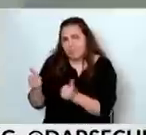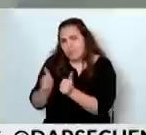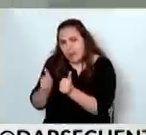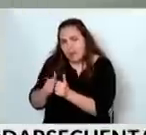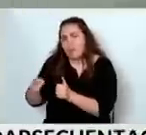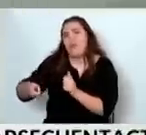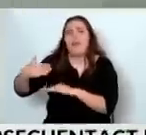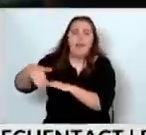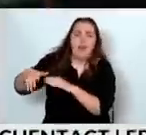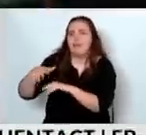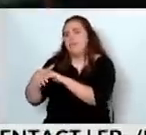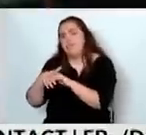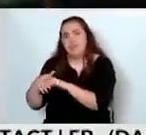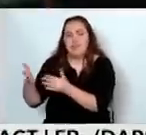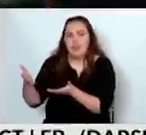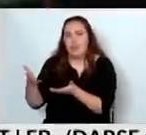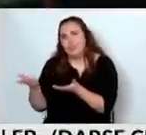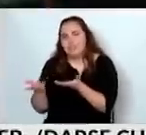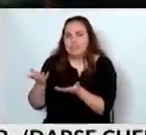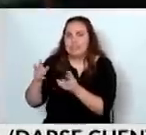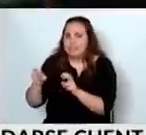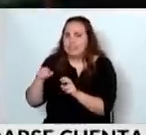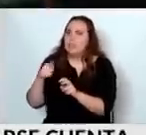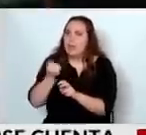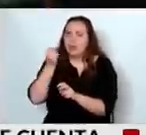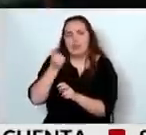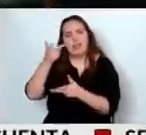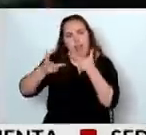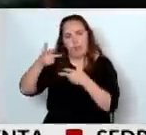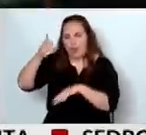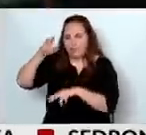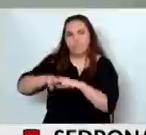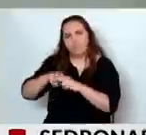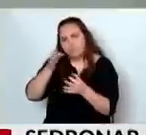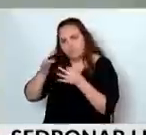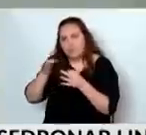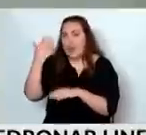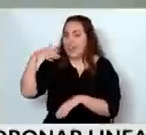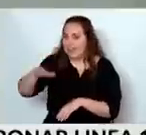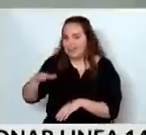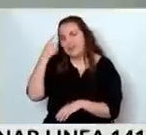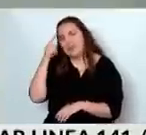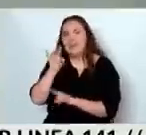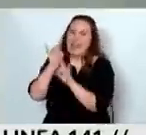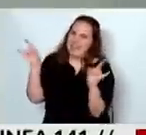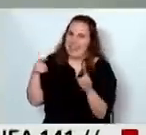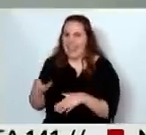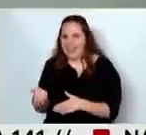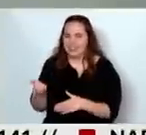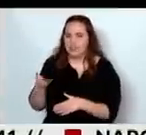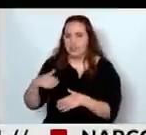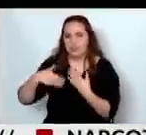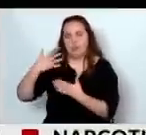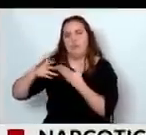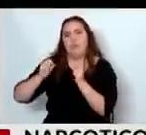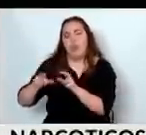con amigos, por eso me parecía tan importante estar acá. Empieza haciendo una travesura de niño y termina